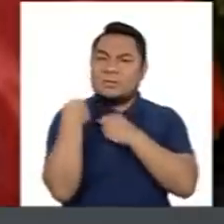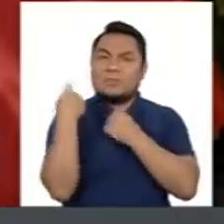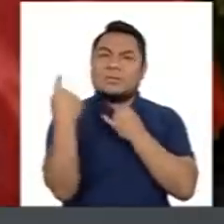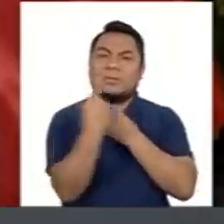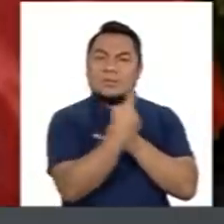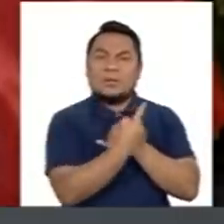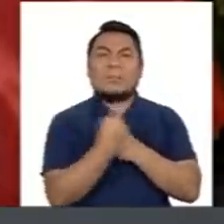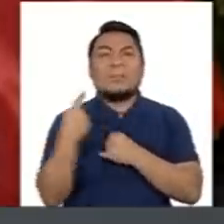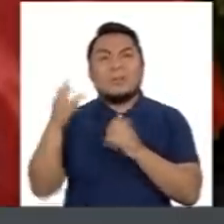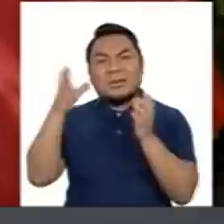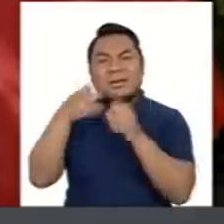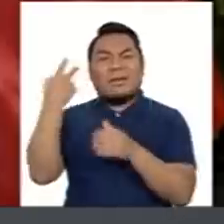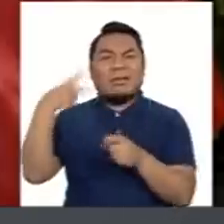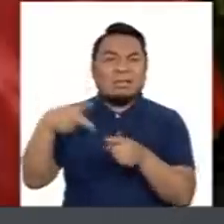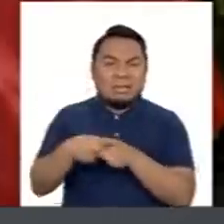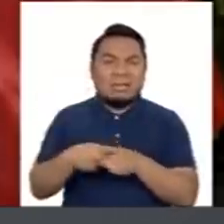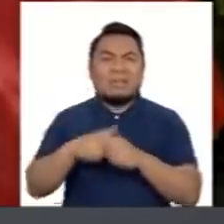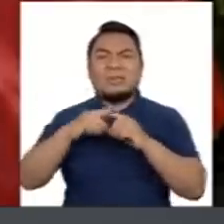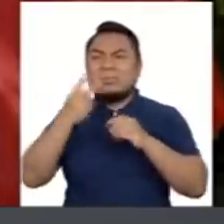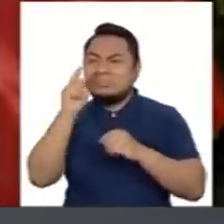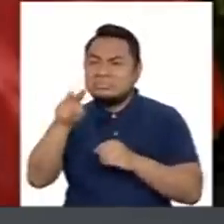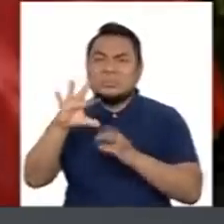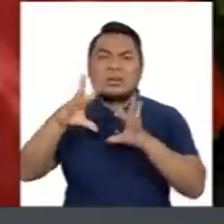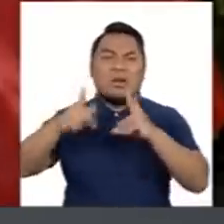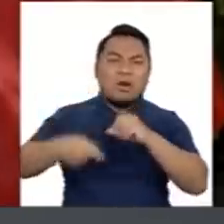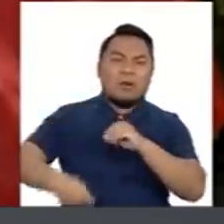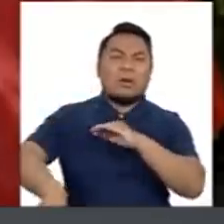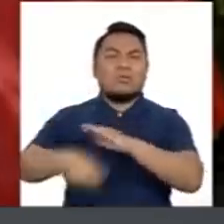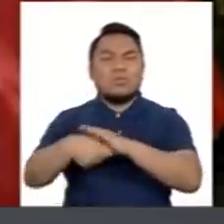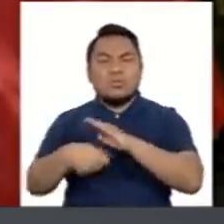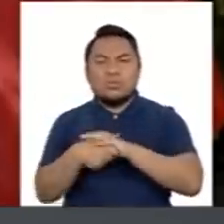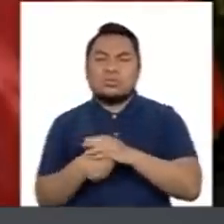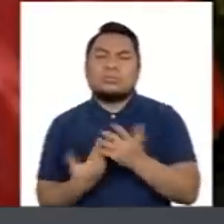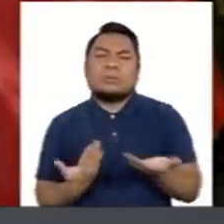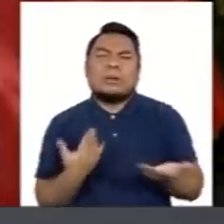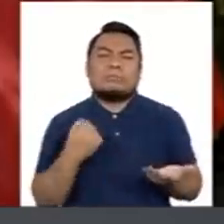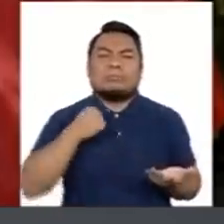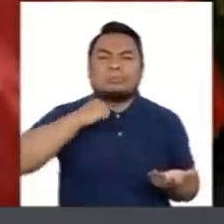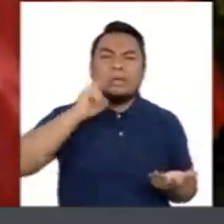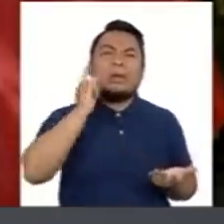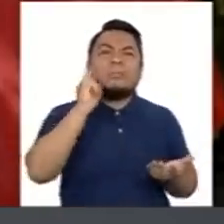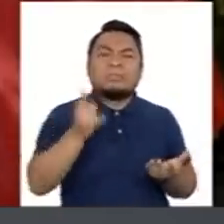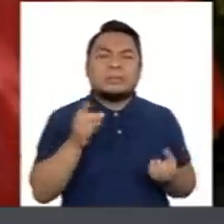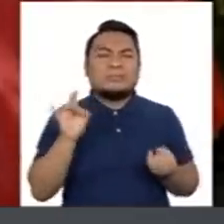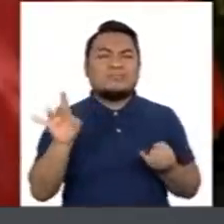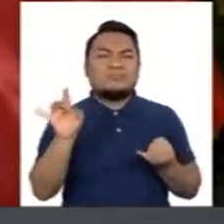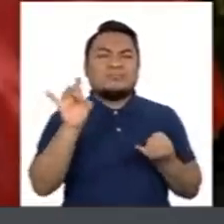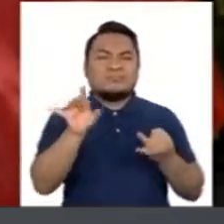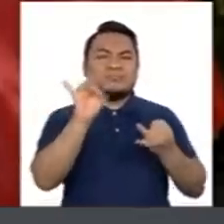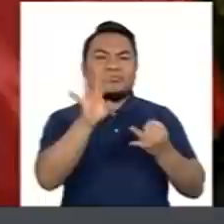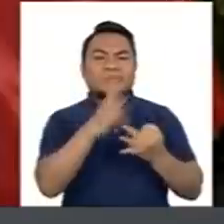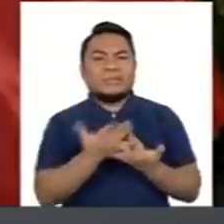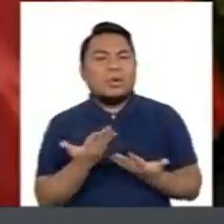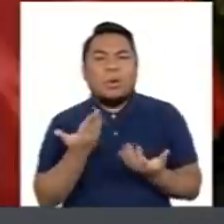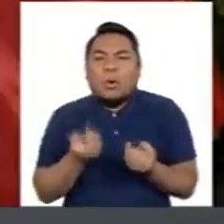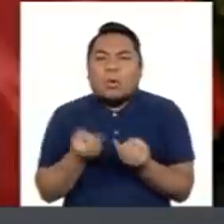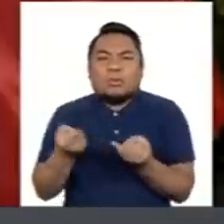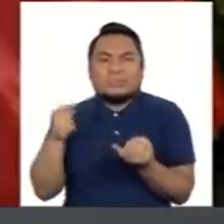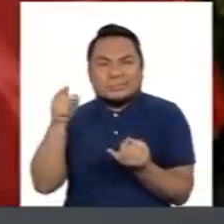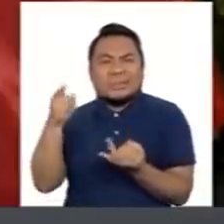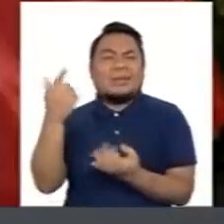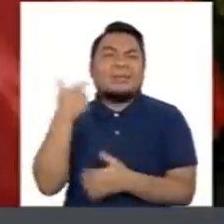a medias, con corrupción, con una serie de vicios que como